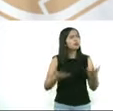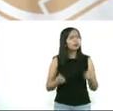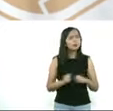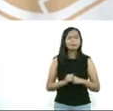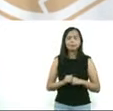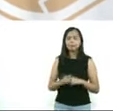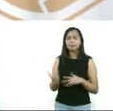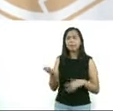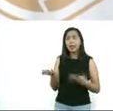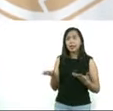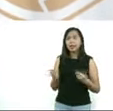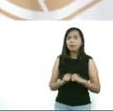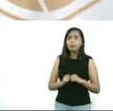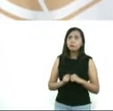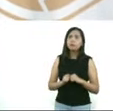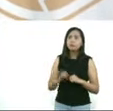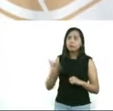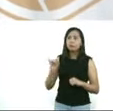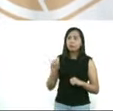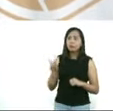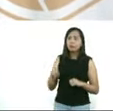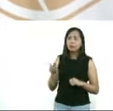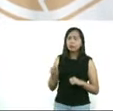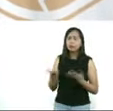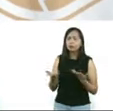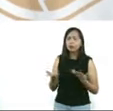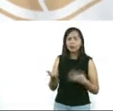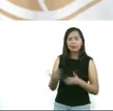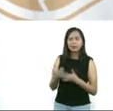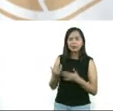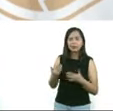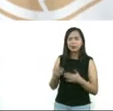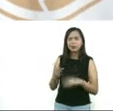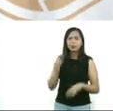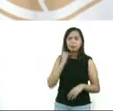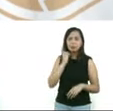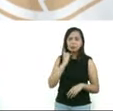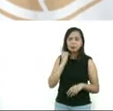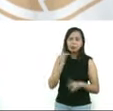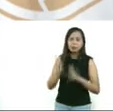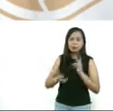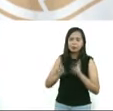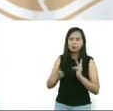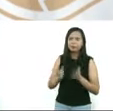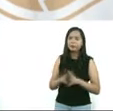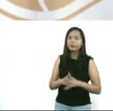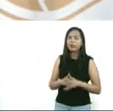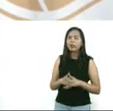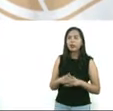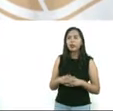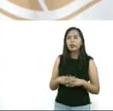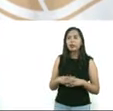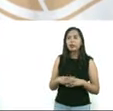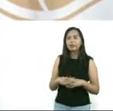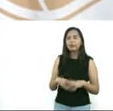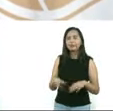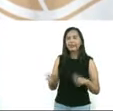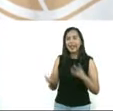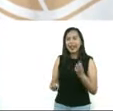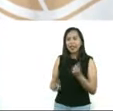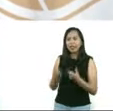ahí lo comentamos con algunos diputados, hay un cabildeo